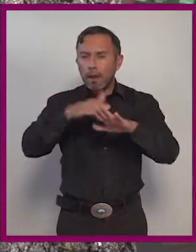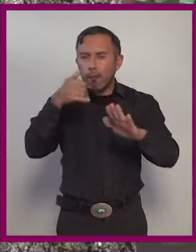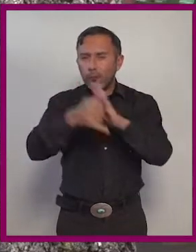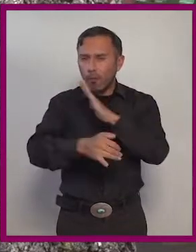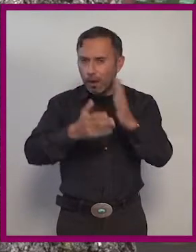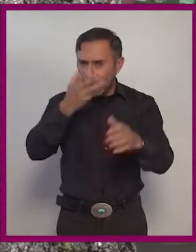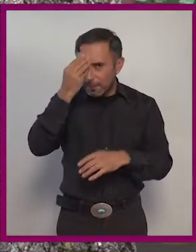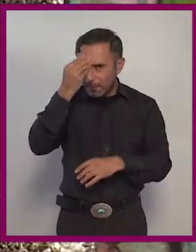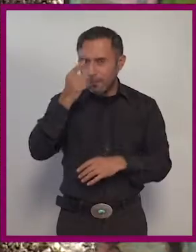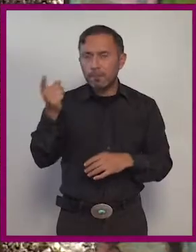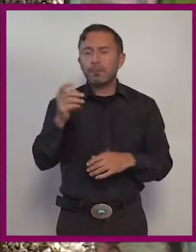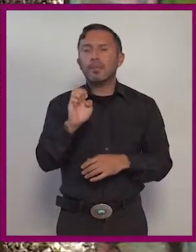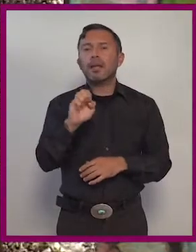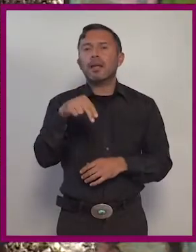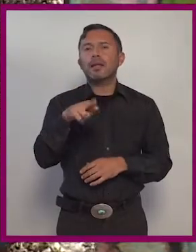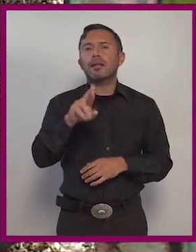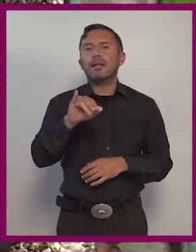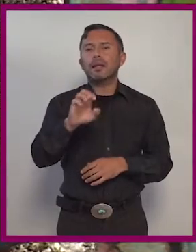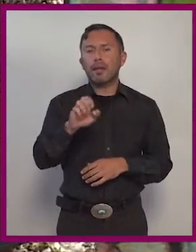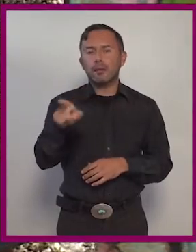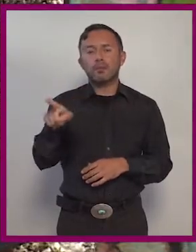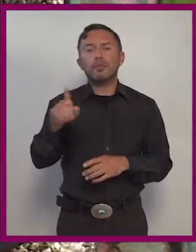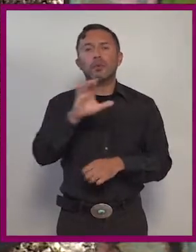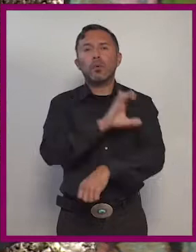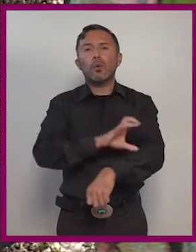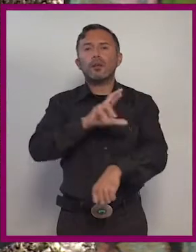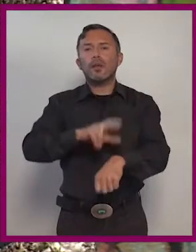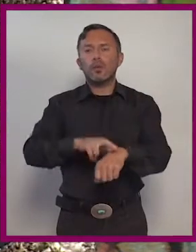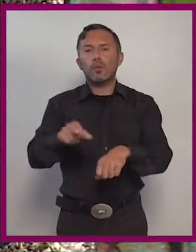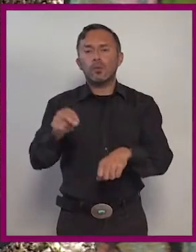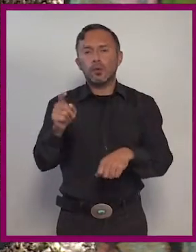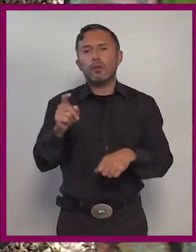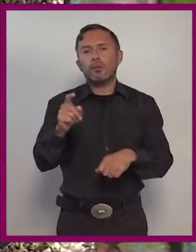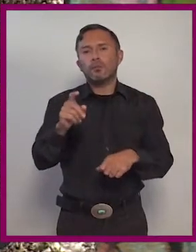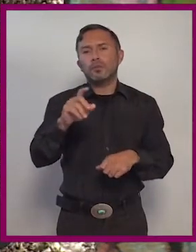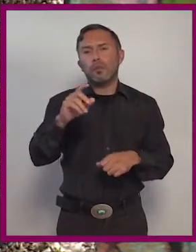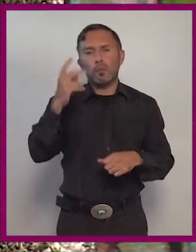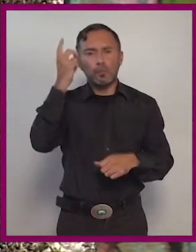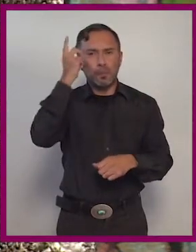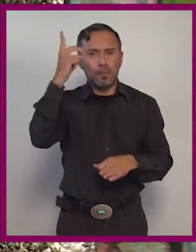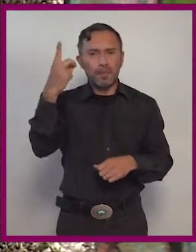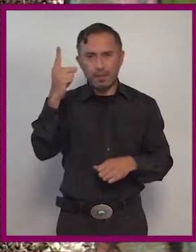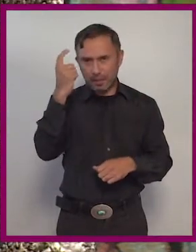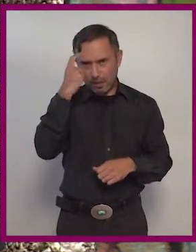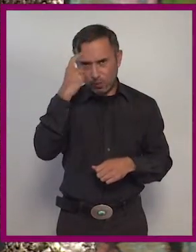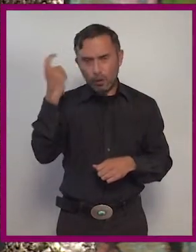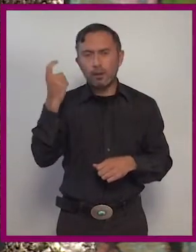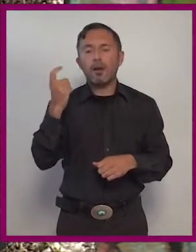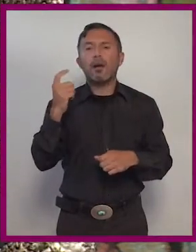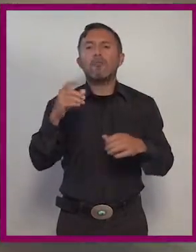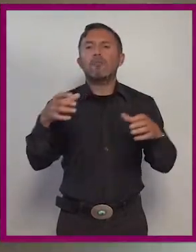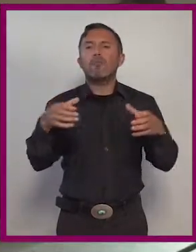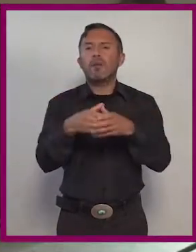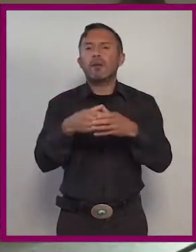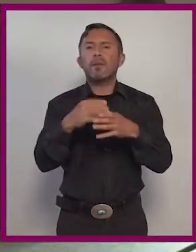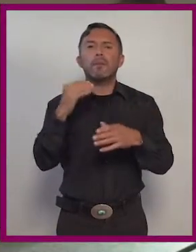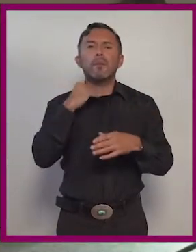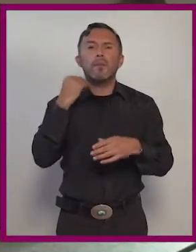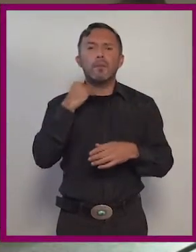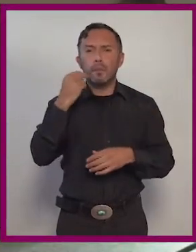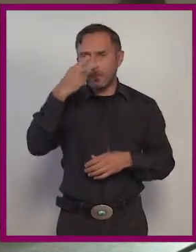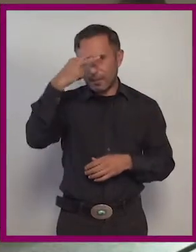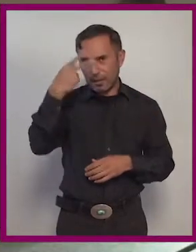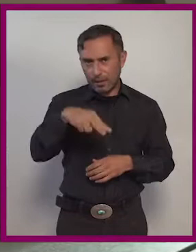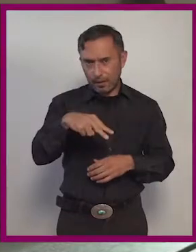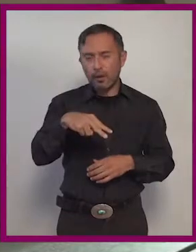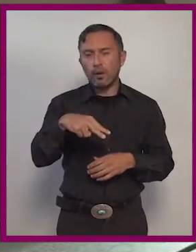Luis Enrique Donadiu, coordinador de la Comisión de Propiedad Intelectual de la Barra Mexicana, Colegio de Abogados. Es